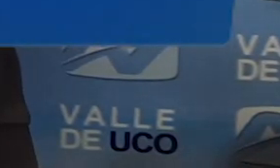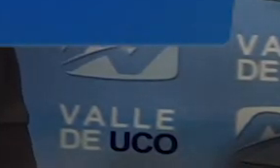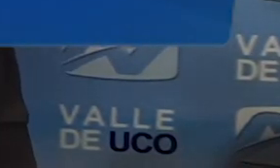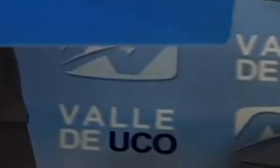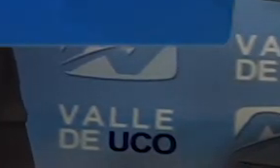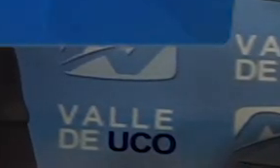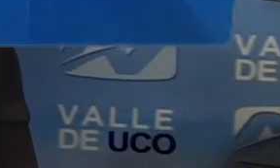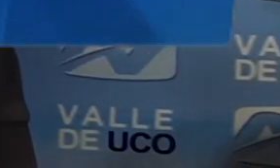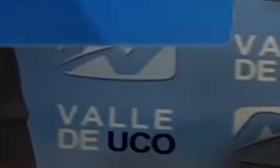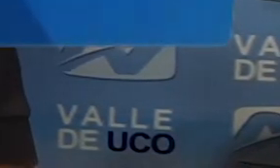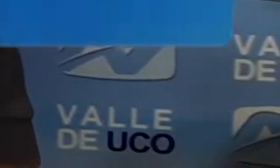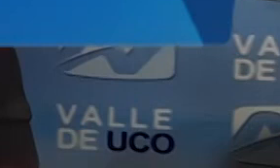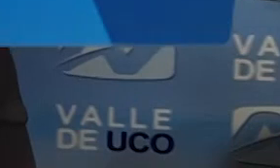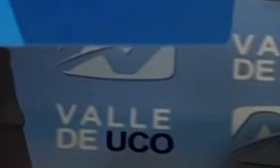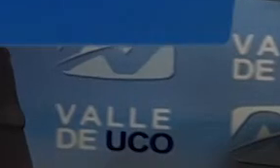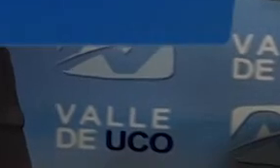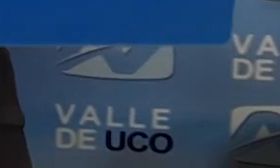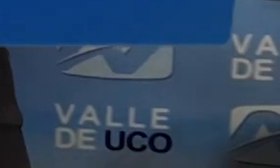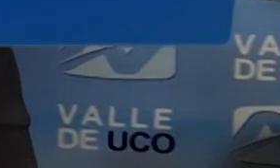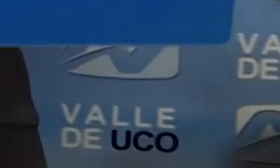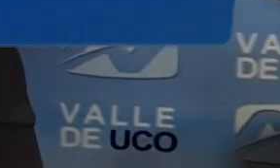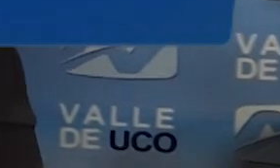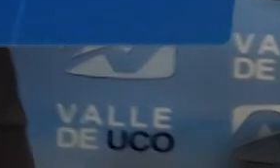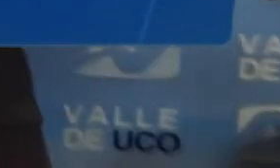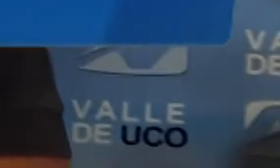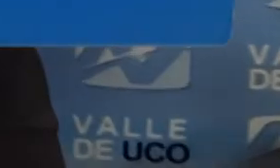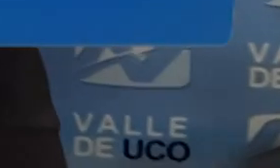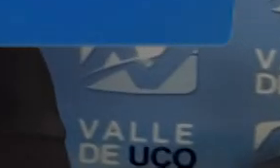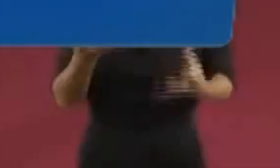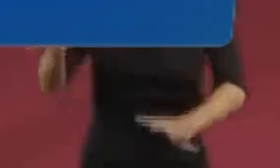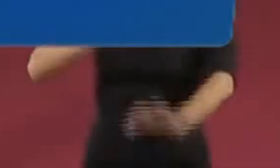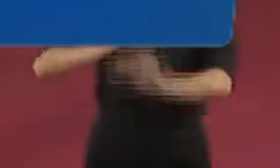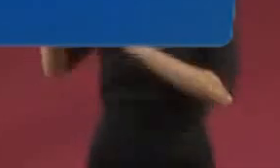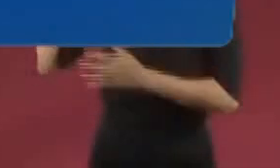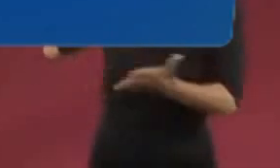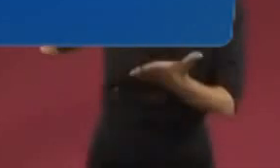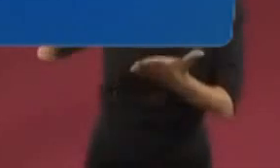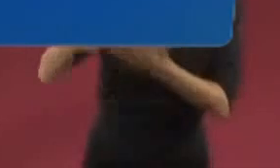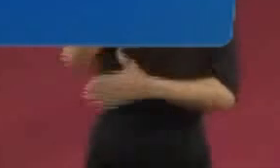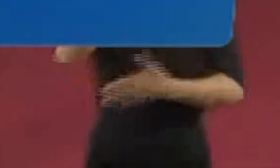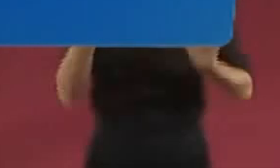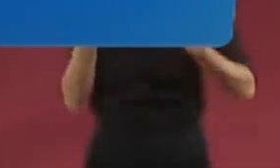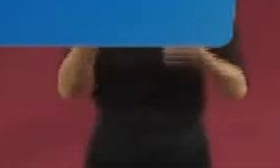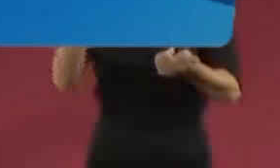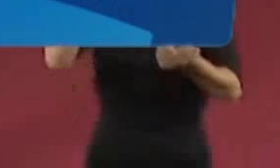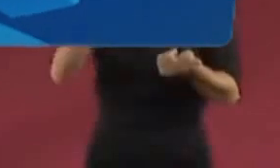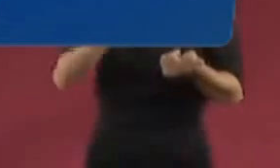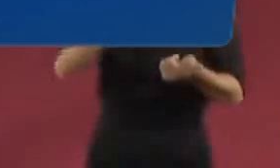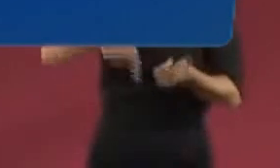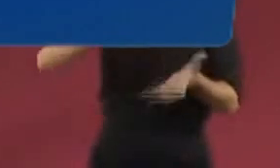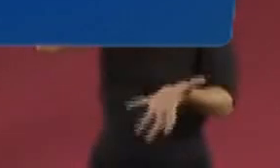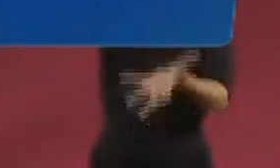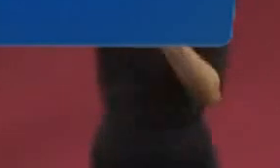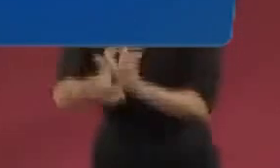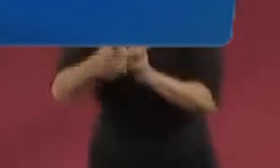una economía trabada encorsetada eh con situaciones complejas en en ese sentido Me